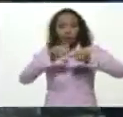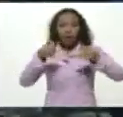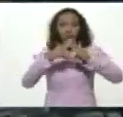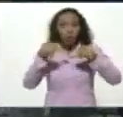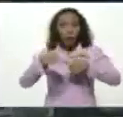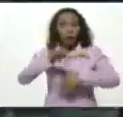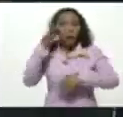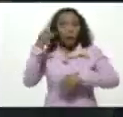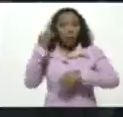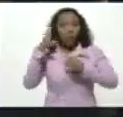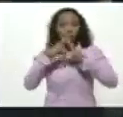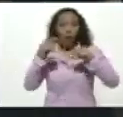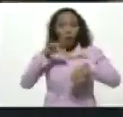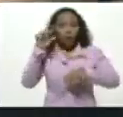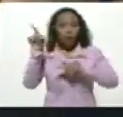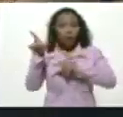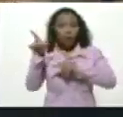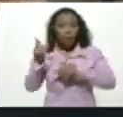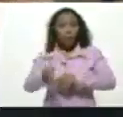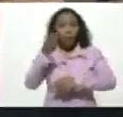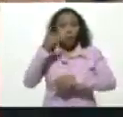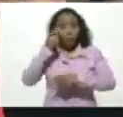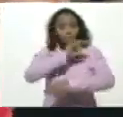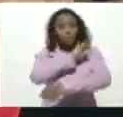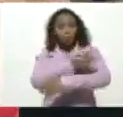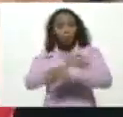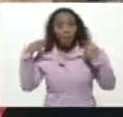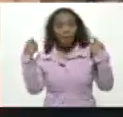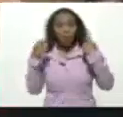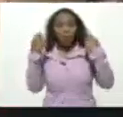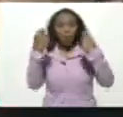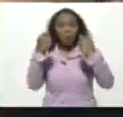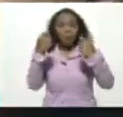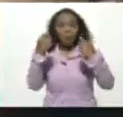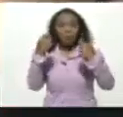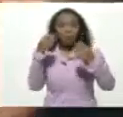es amarillo. Todo lo que es amarillo. Y es el importante del poder popular y de